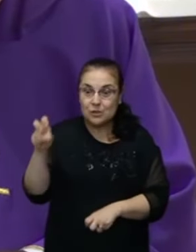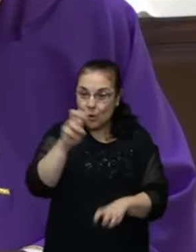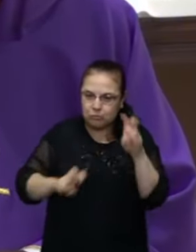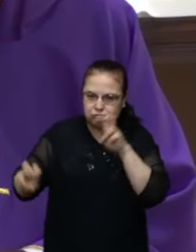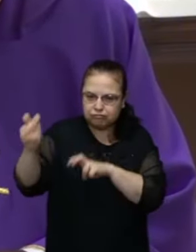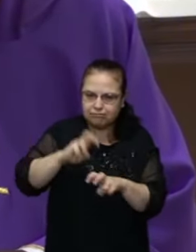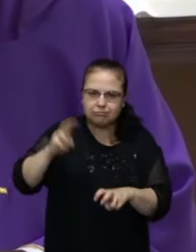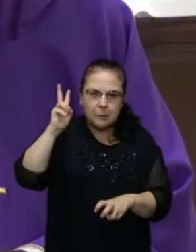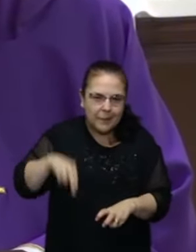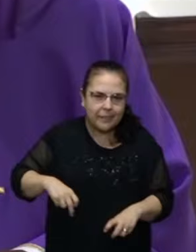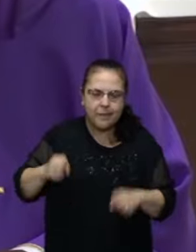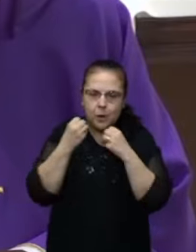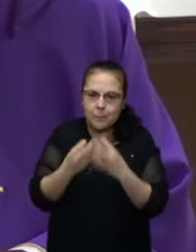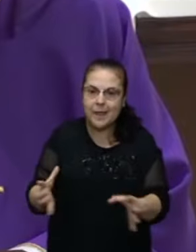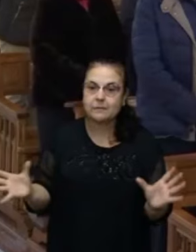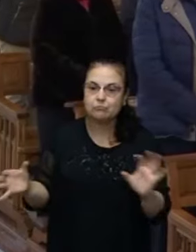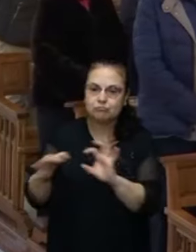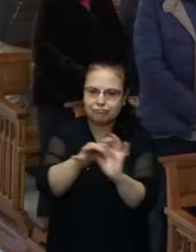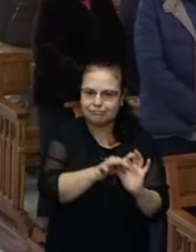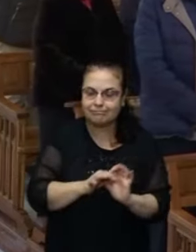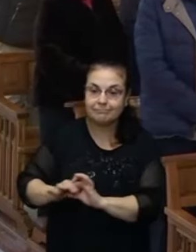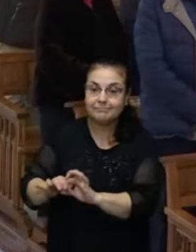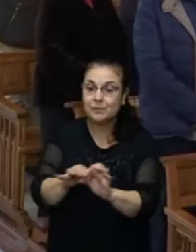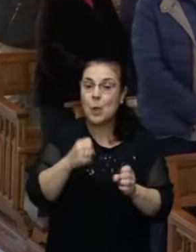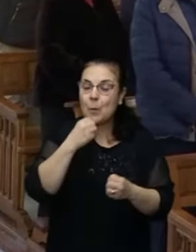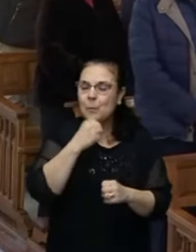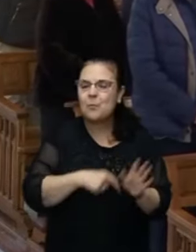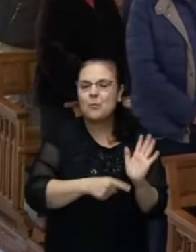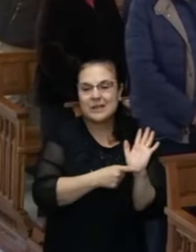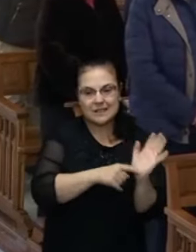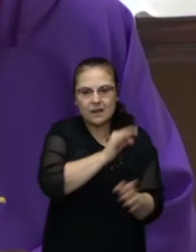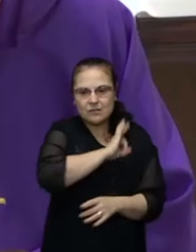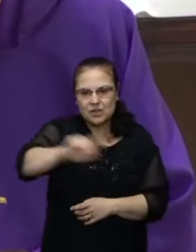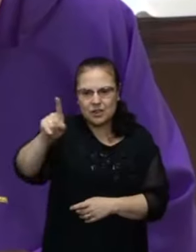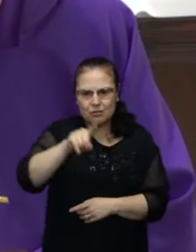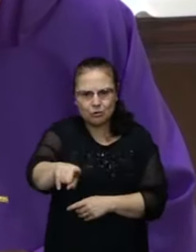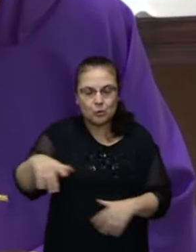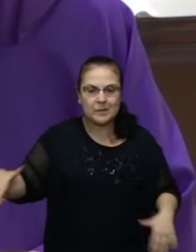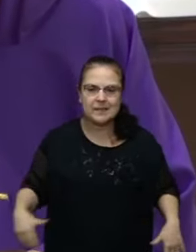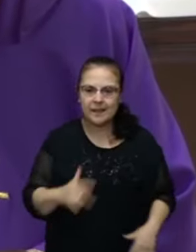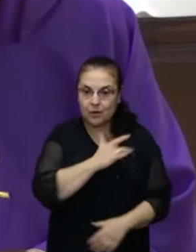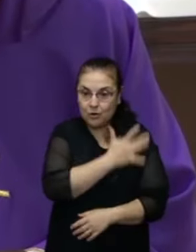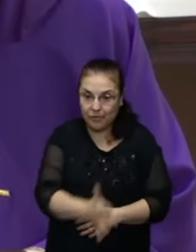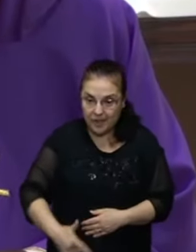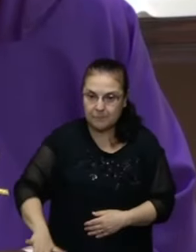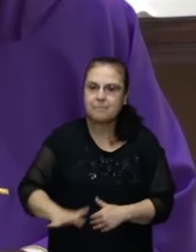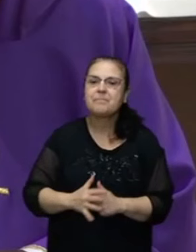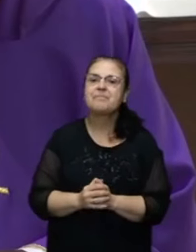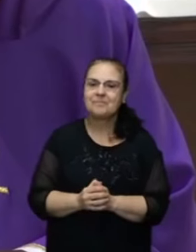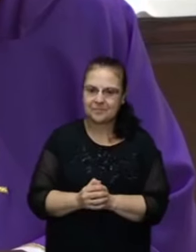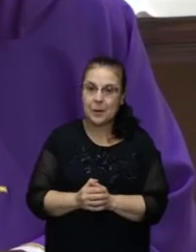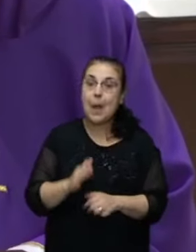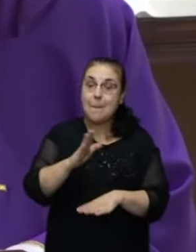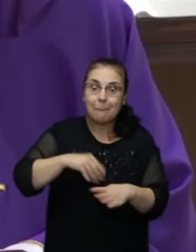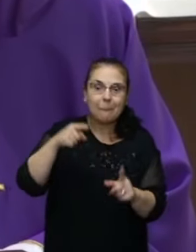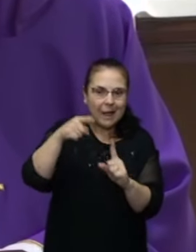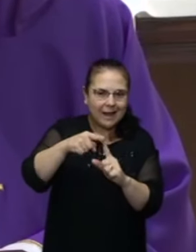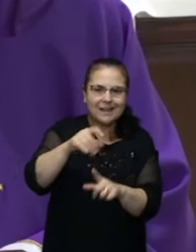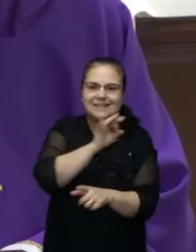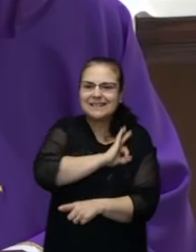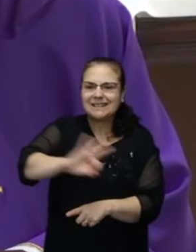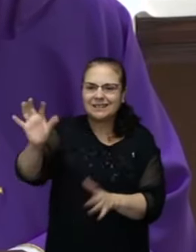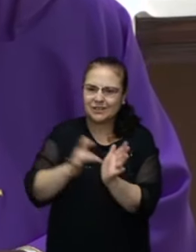del verdadero bien común, roguemos al Señor. Muéstranos, Señor, tu misericordia. Para que el Señor